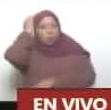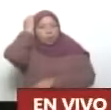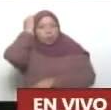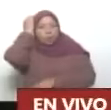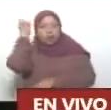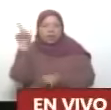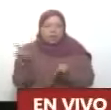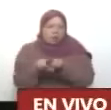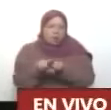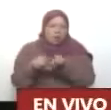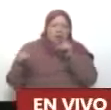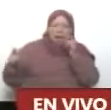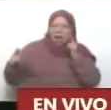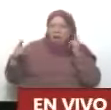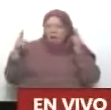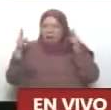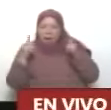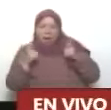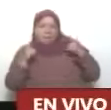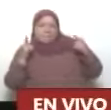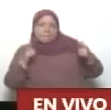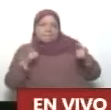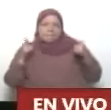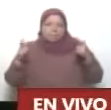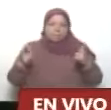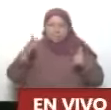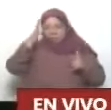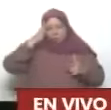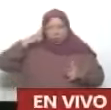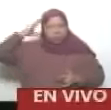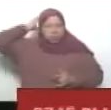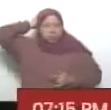rockero, ¿ah? Con su coleta.